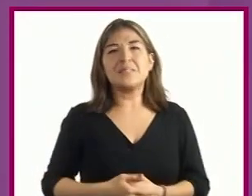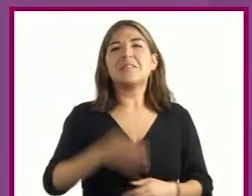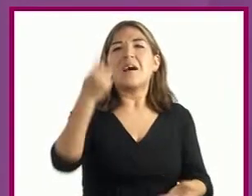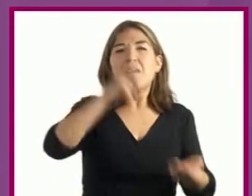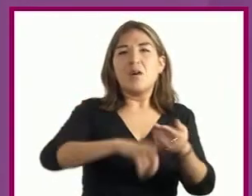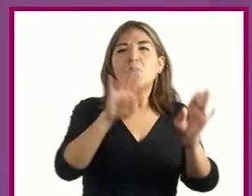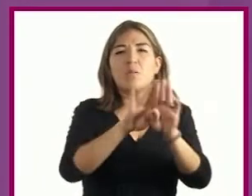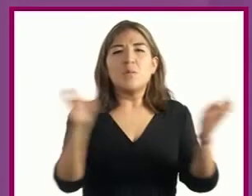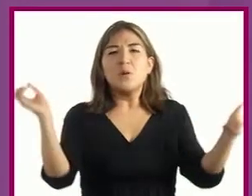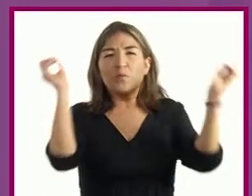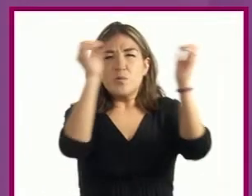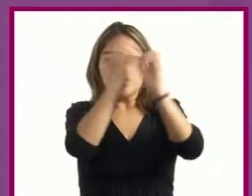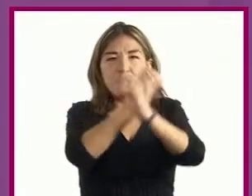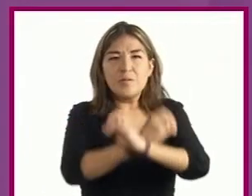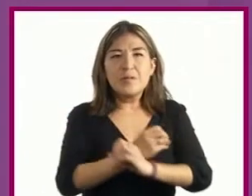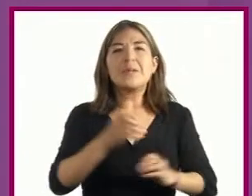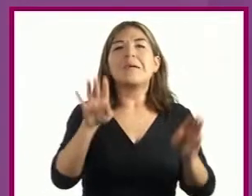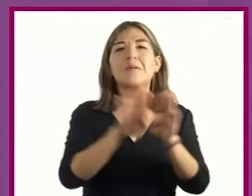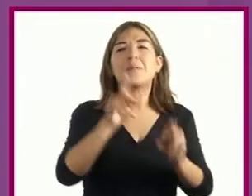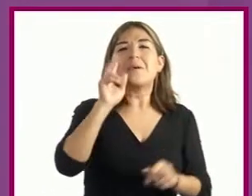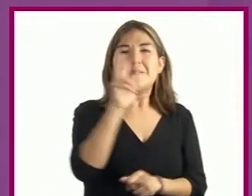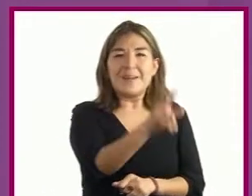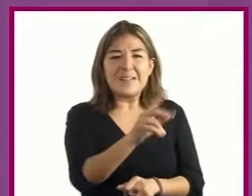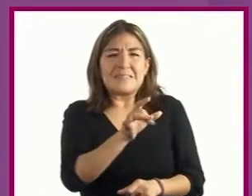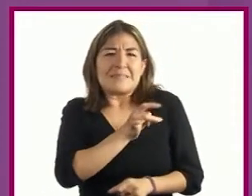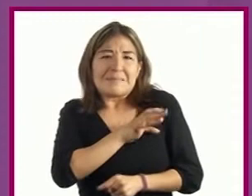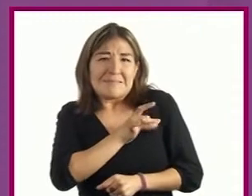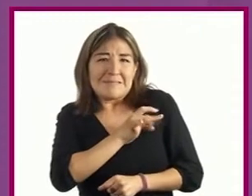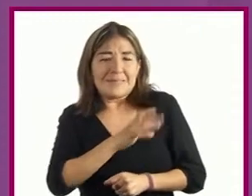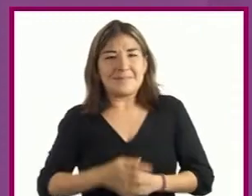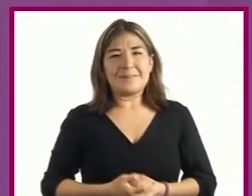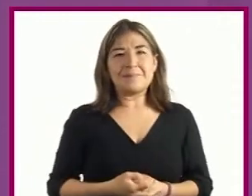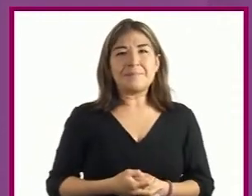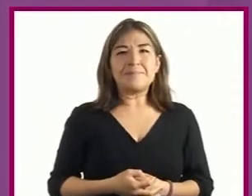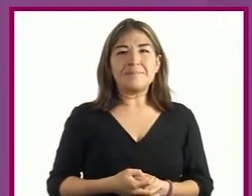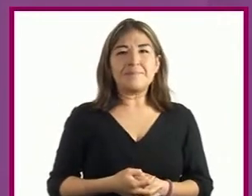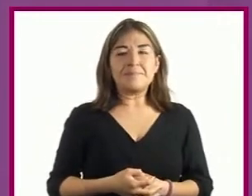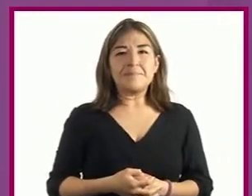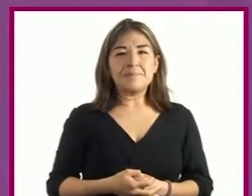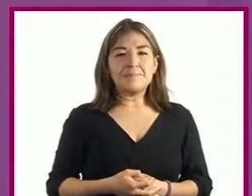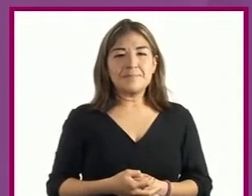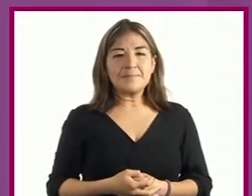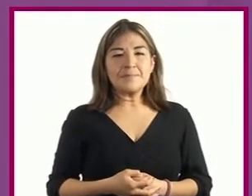van oscureciendo y se tornan atemorizantes.